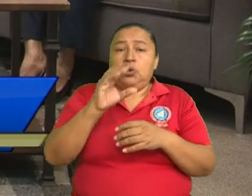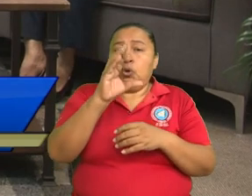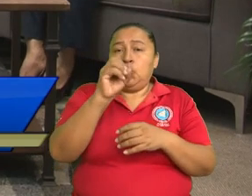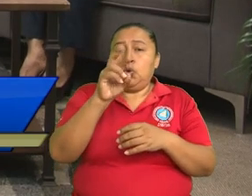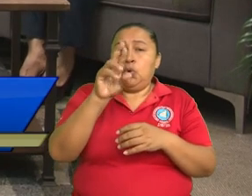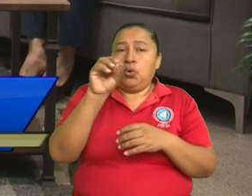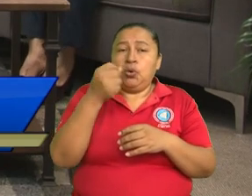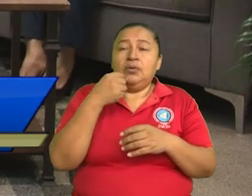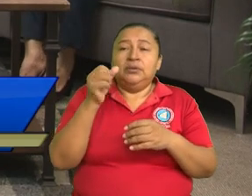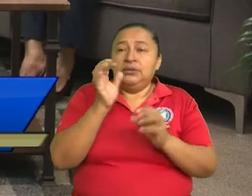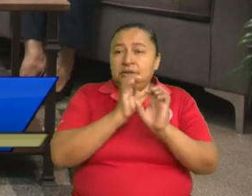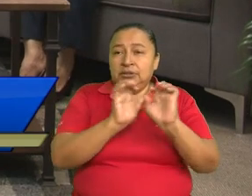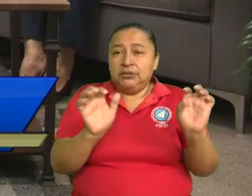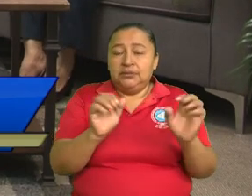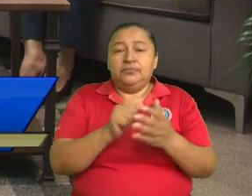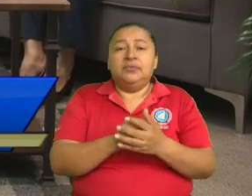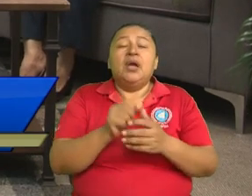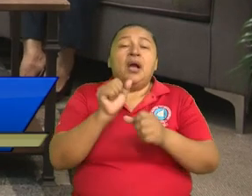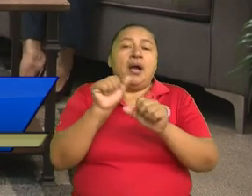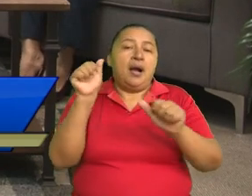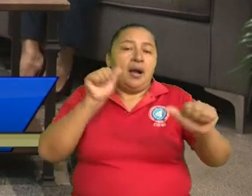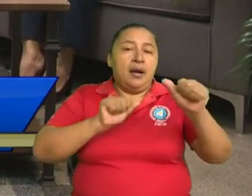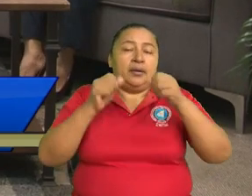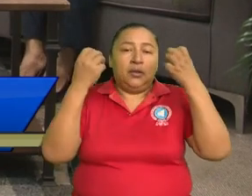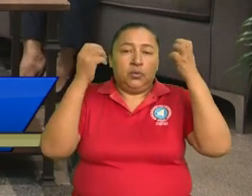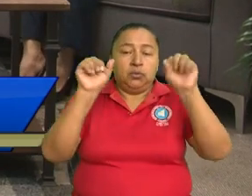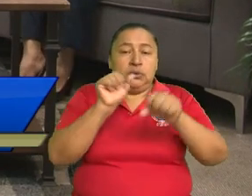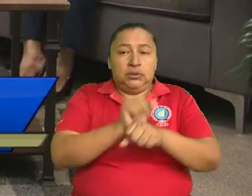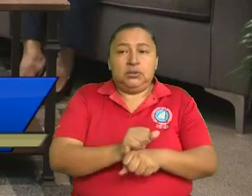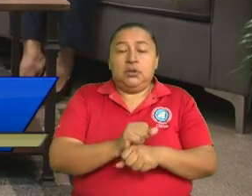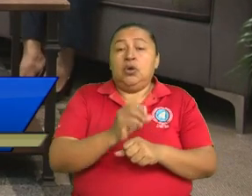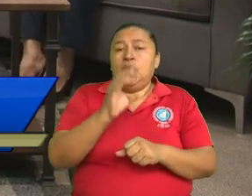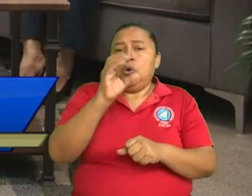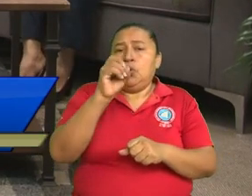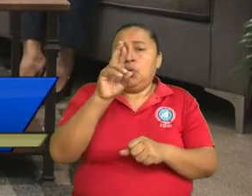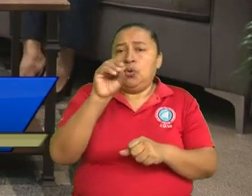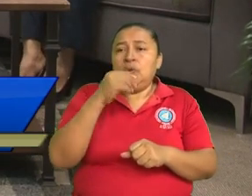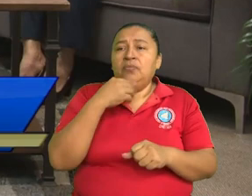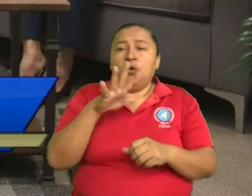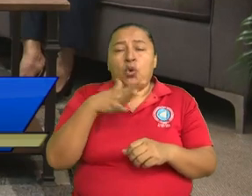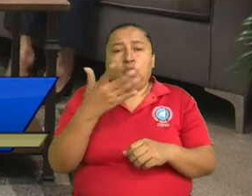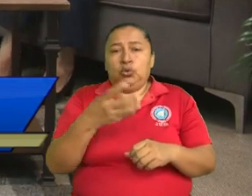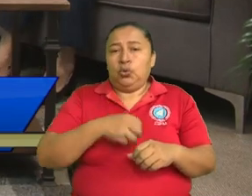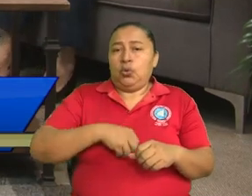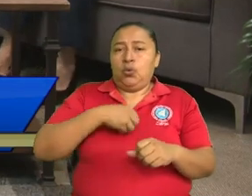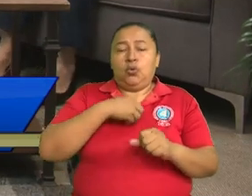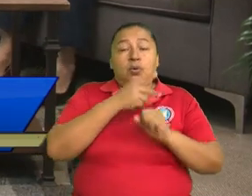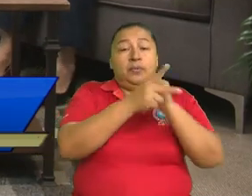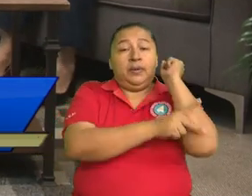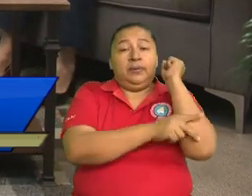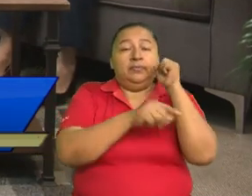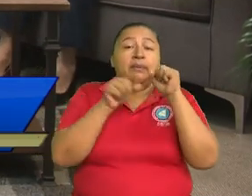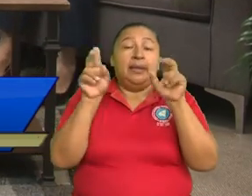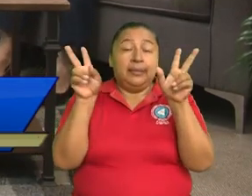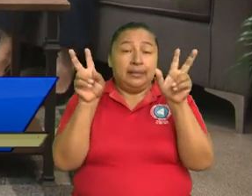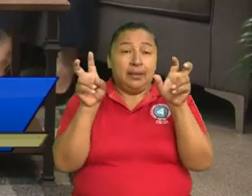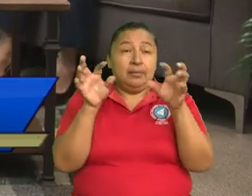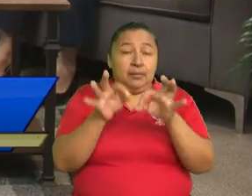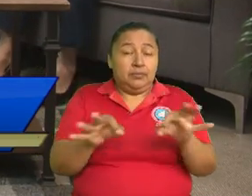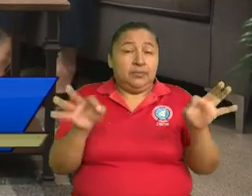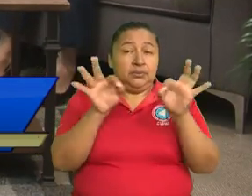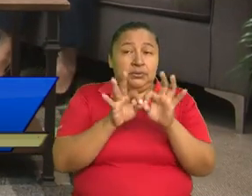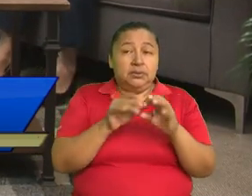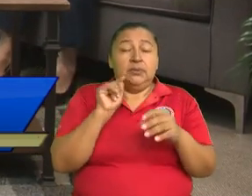sí, ese es arte, cultura y tradición. Sí. Ese tema es otro, claro. Orgullo patrio. Este tema sí es. Ahí están los